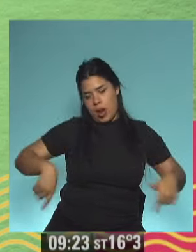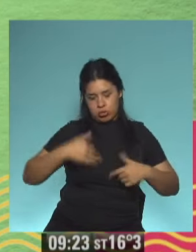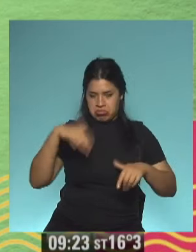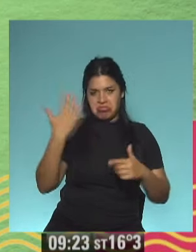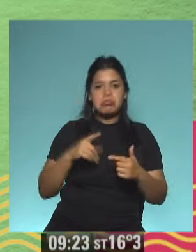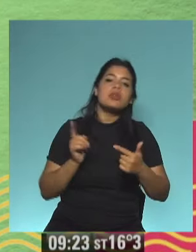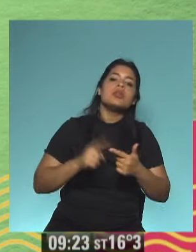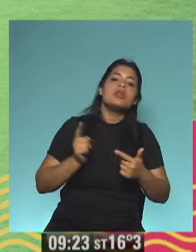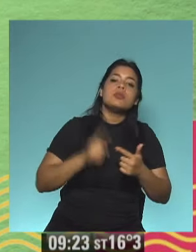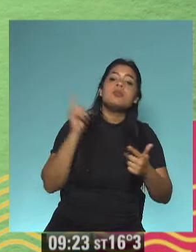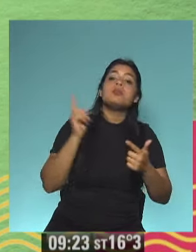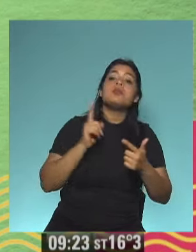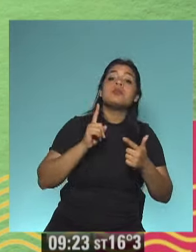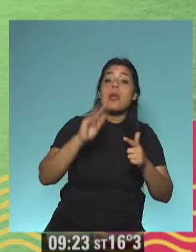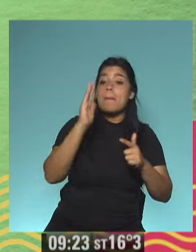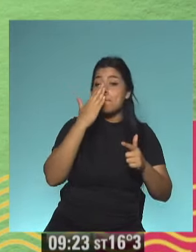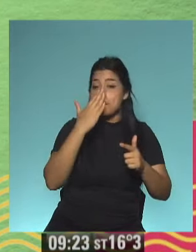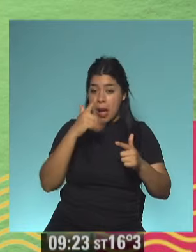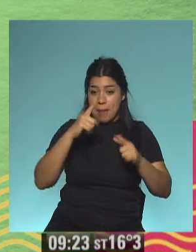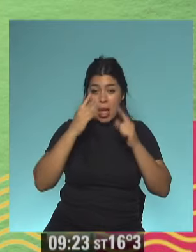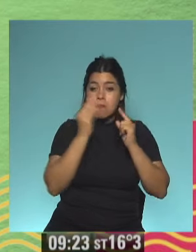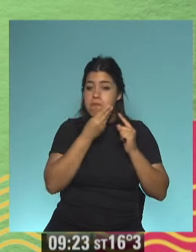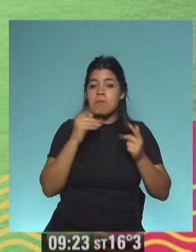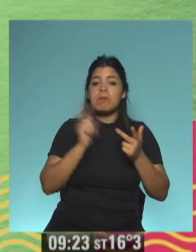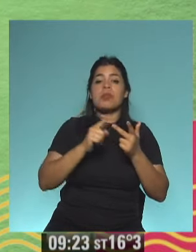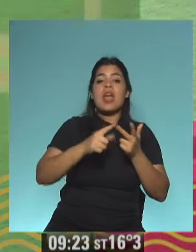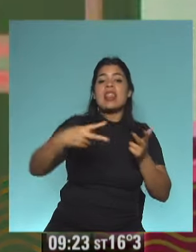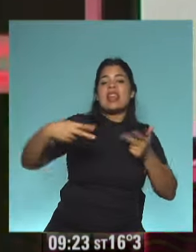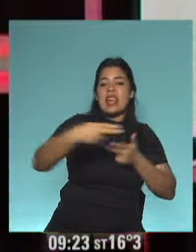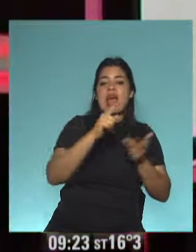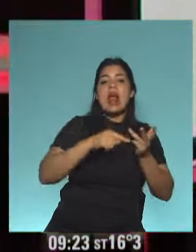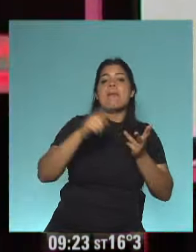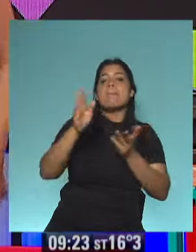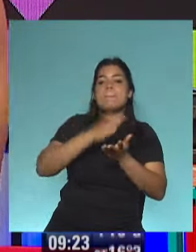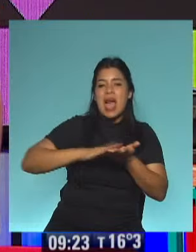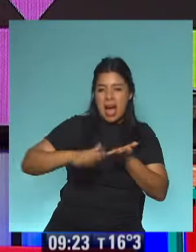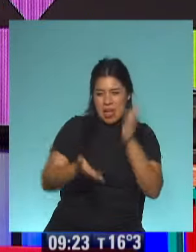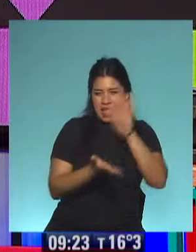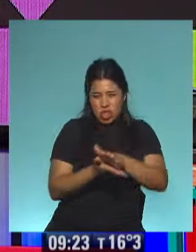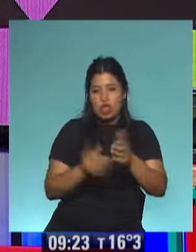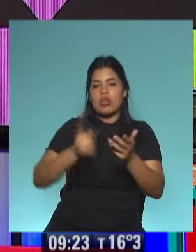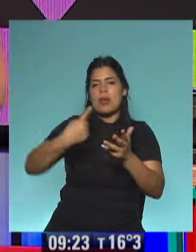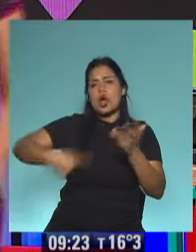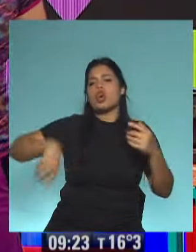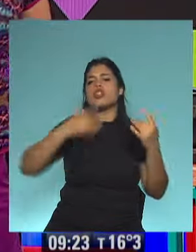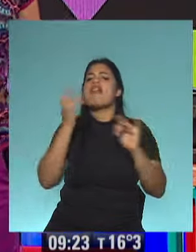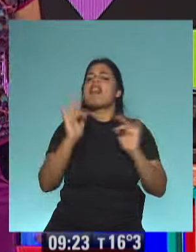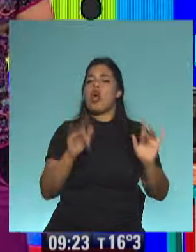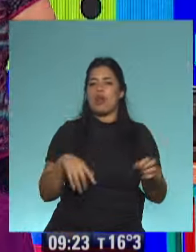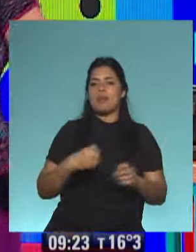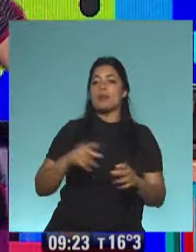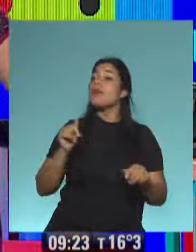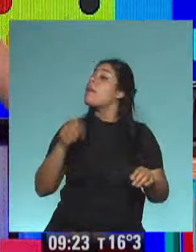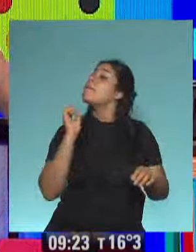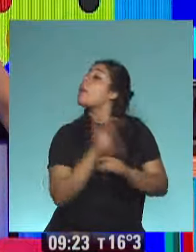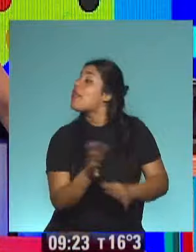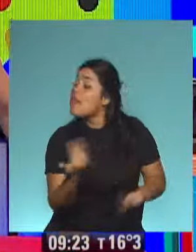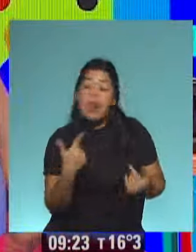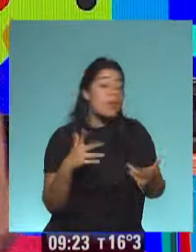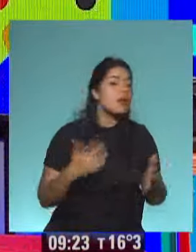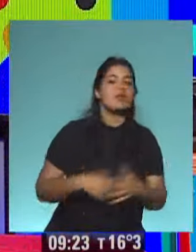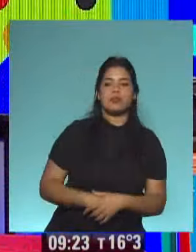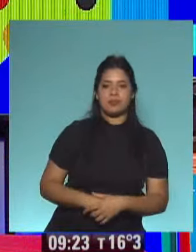rollo de cocina. Muy bien. Pegamento. Perfecto. Tijera y elementos para decorar. Muy bien, la lista está lista. Apreten enviar, señorita, y se la mandamos a los chicos y